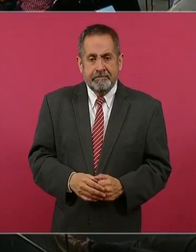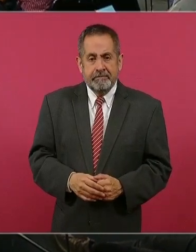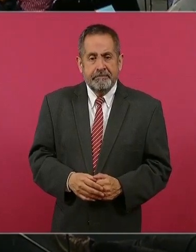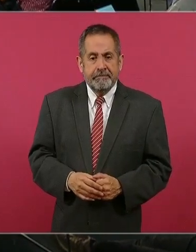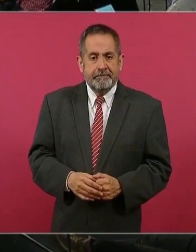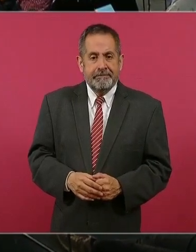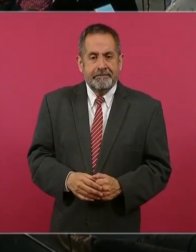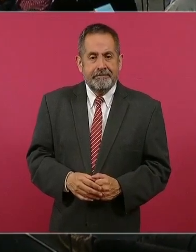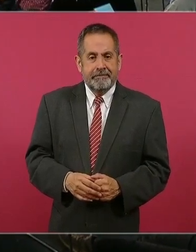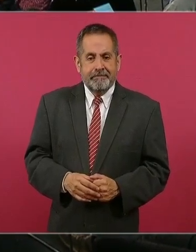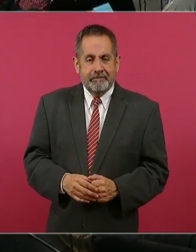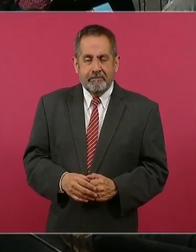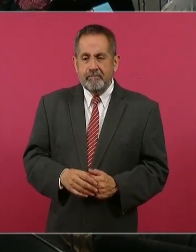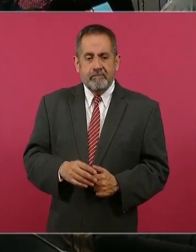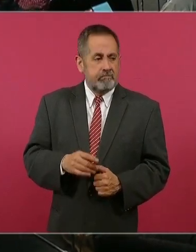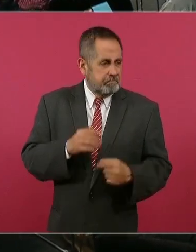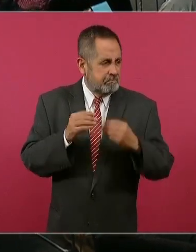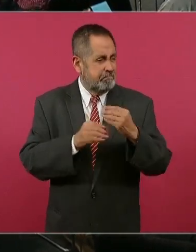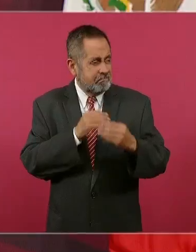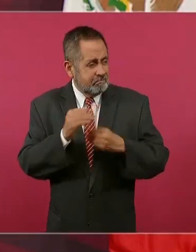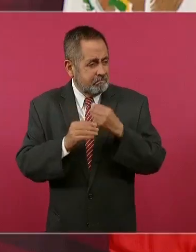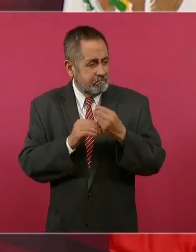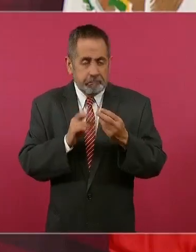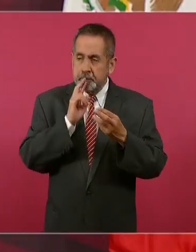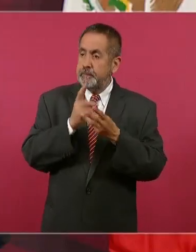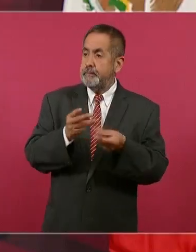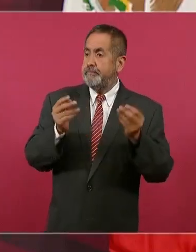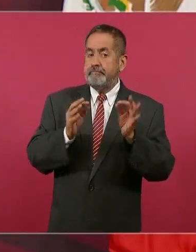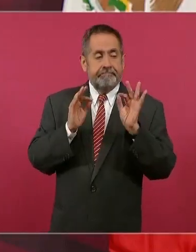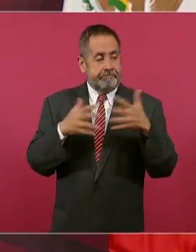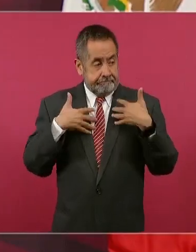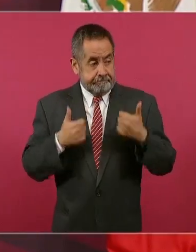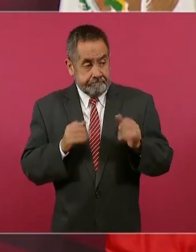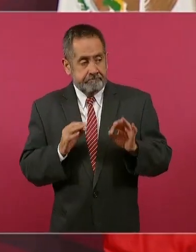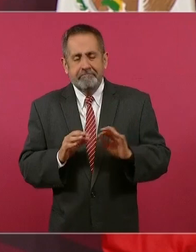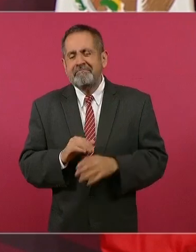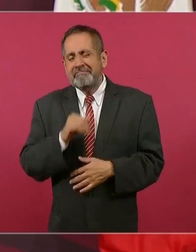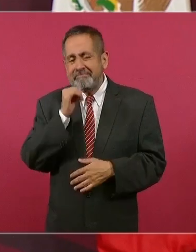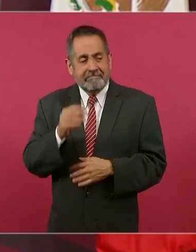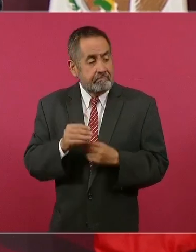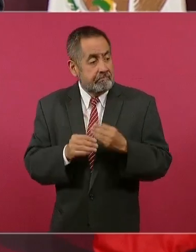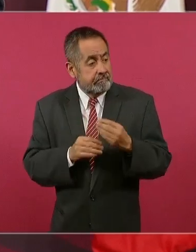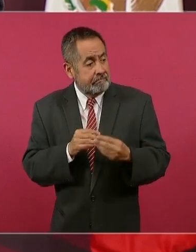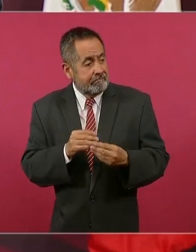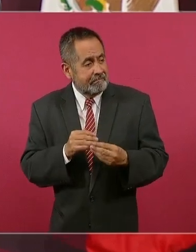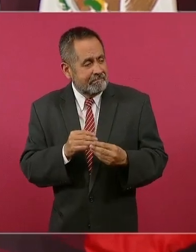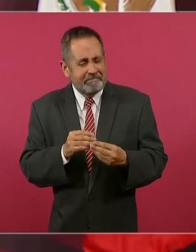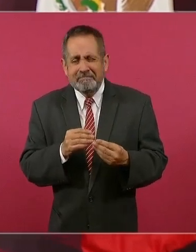no resuelve uno nada. Hay que